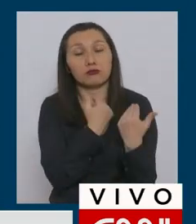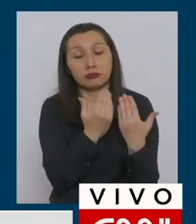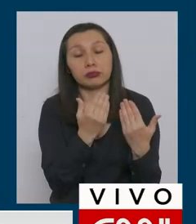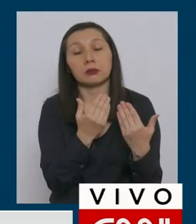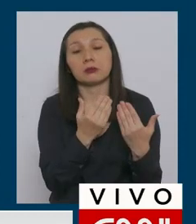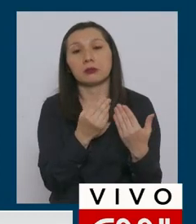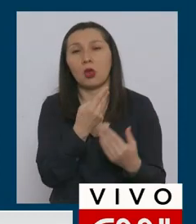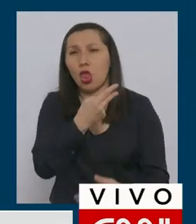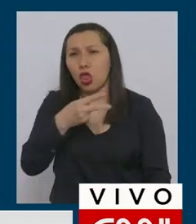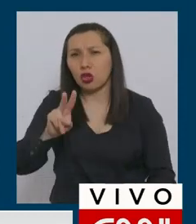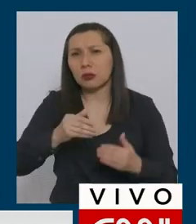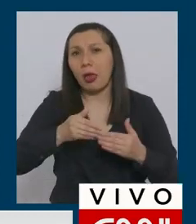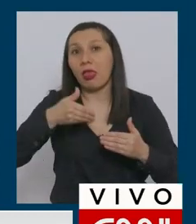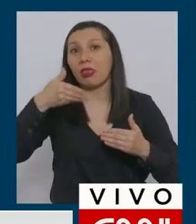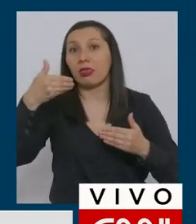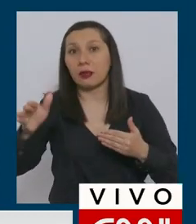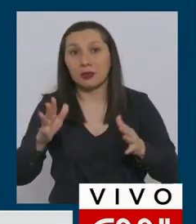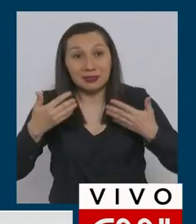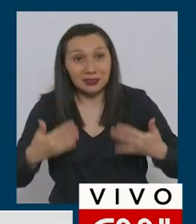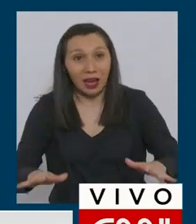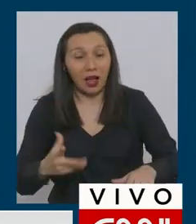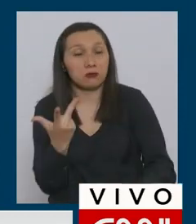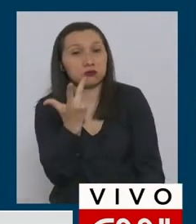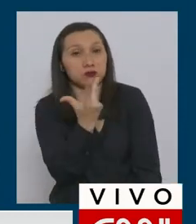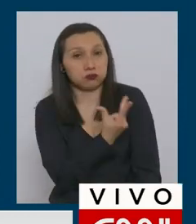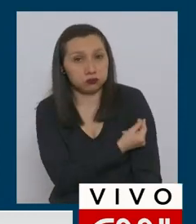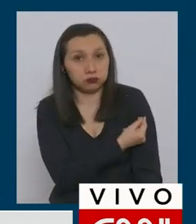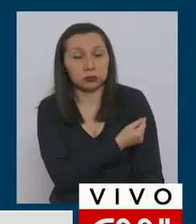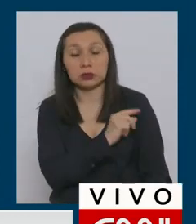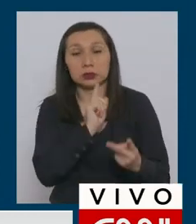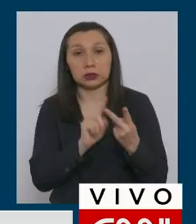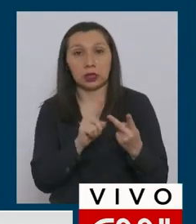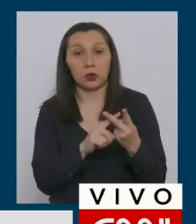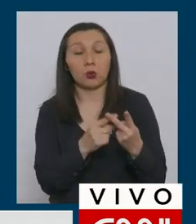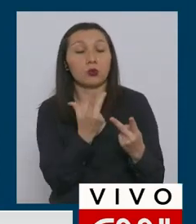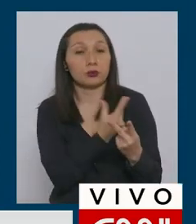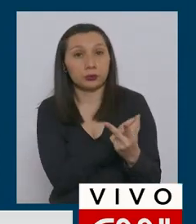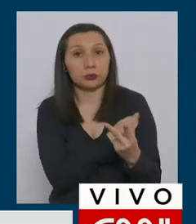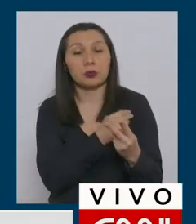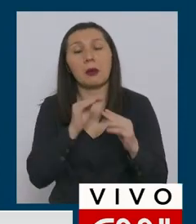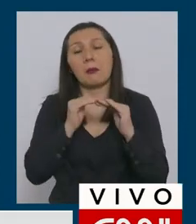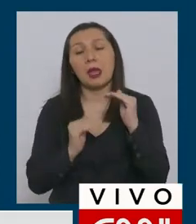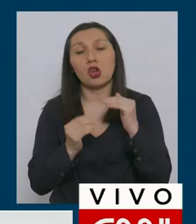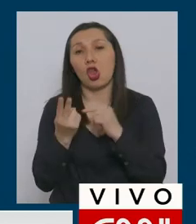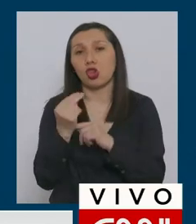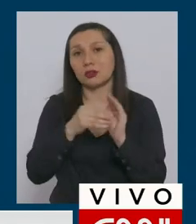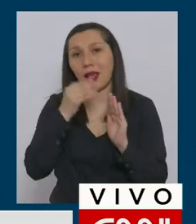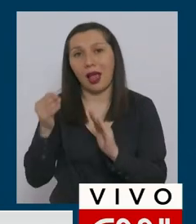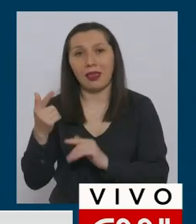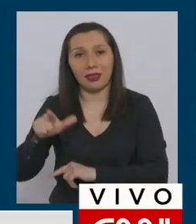etario. En cuanto a la cobertura con ambas dosis, llevamos 86,3% en niños de 12 a